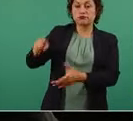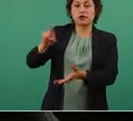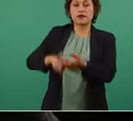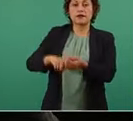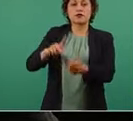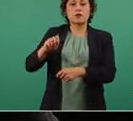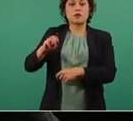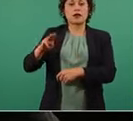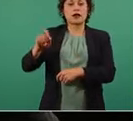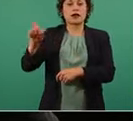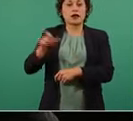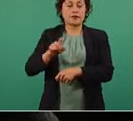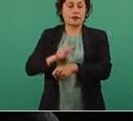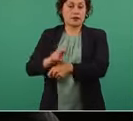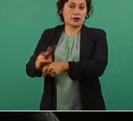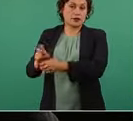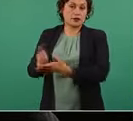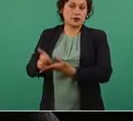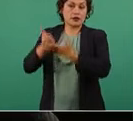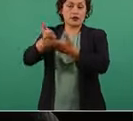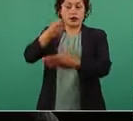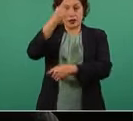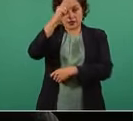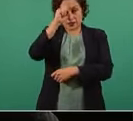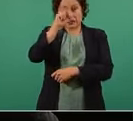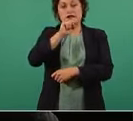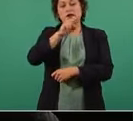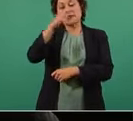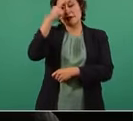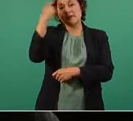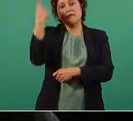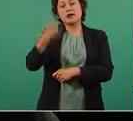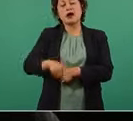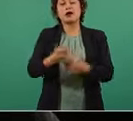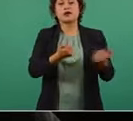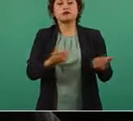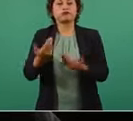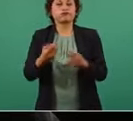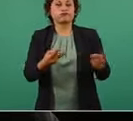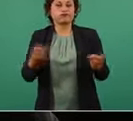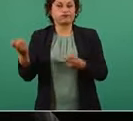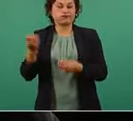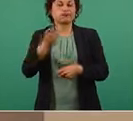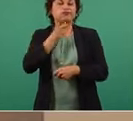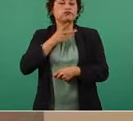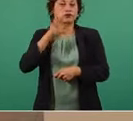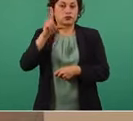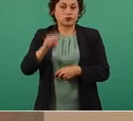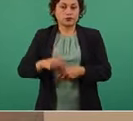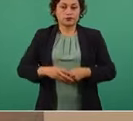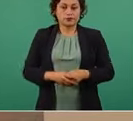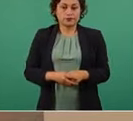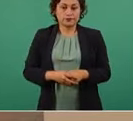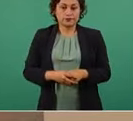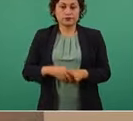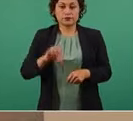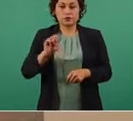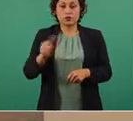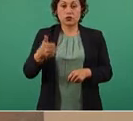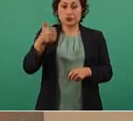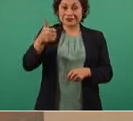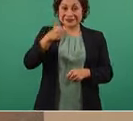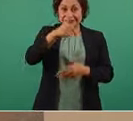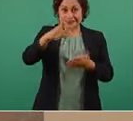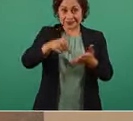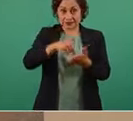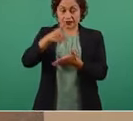y se llevan a cabo operaciones contra el mercado ilícito de combustible. Hay tres áreas de fondeo seguras en el